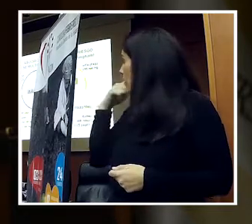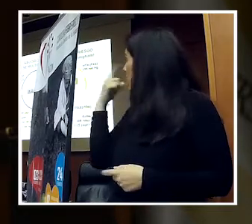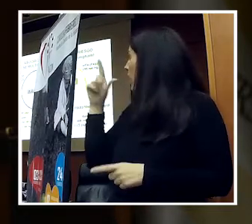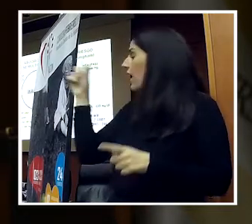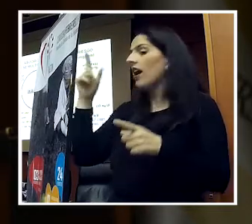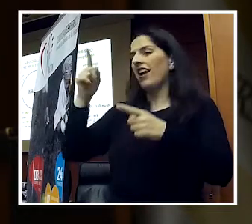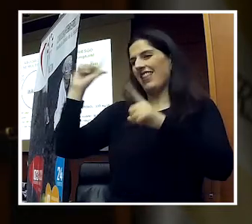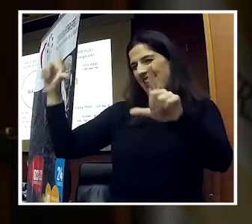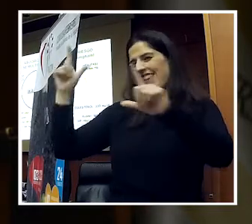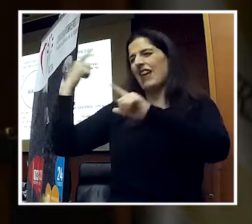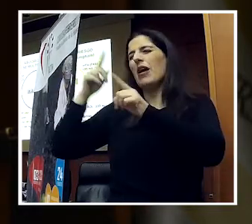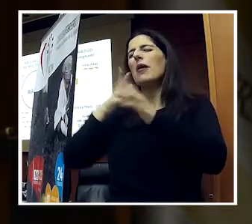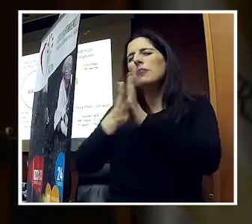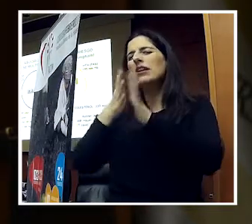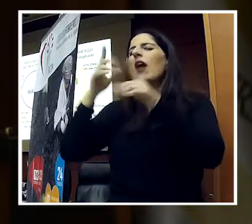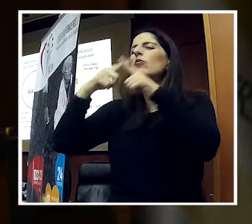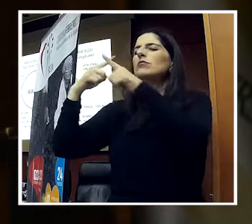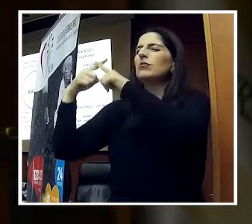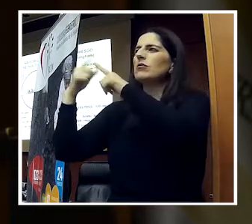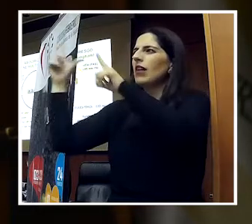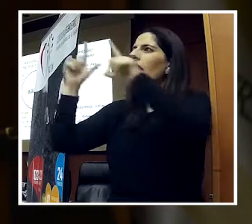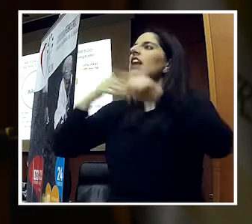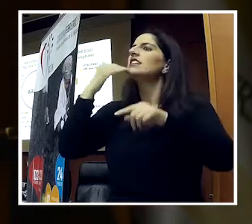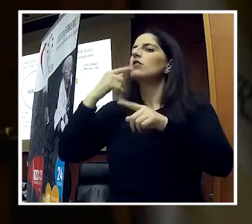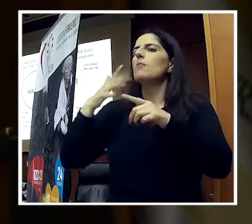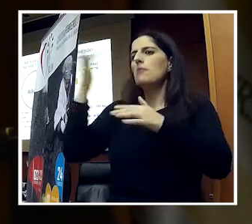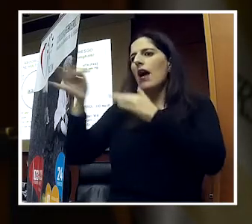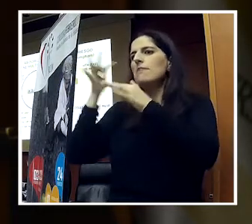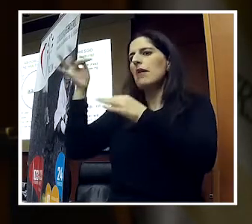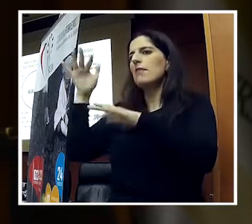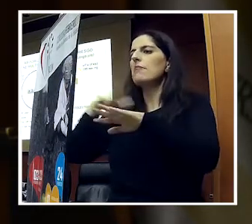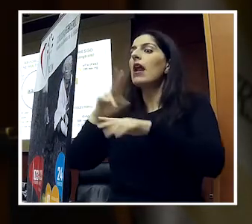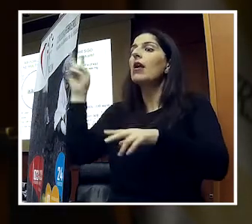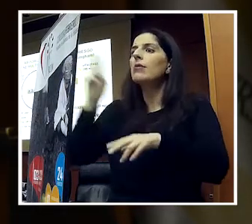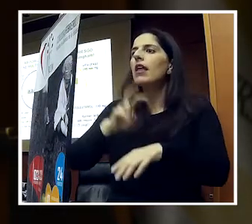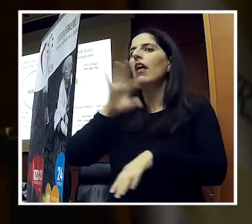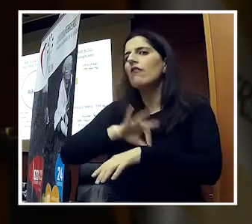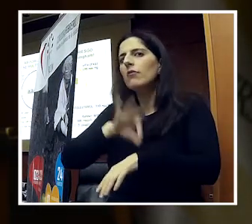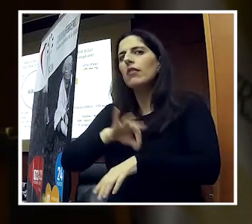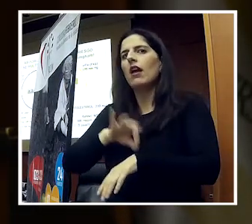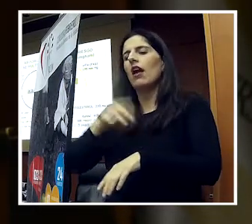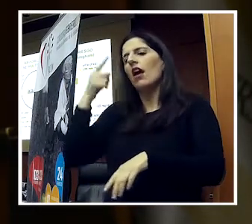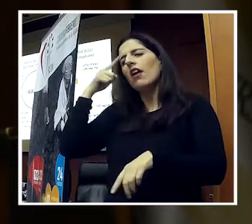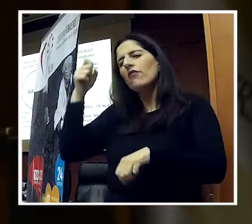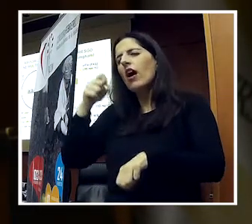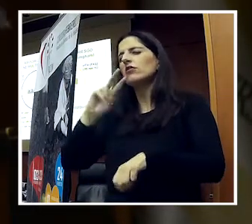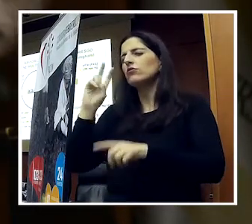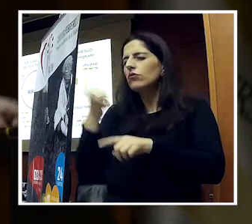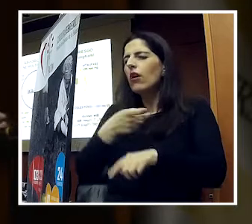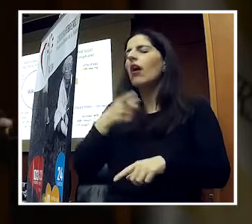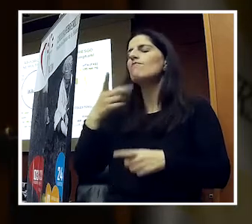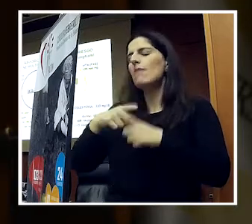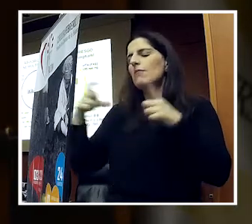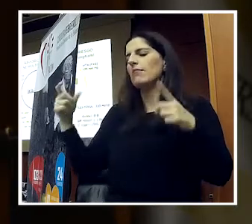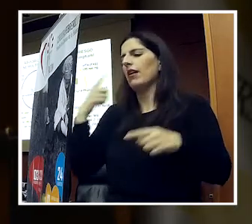de forma clarísima y conforme vamos añadiendo factores de riesgo, la posibilidad de que se produzca un infarto o un ictus aumenta de forma